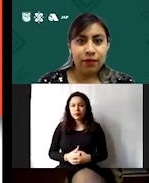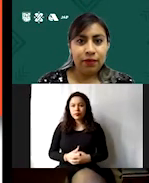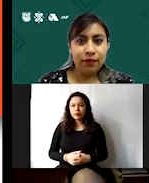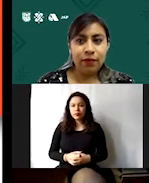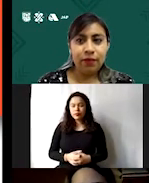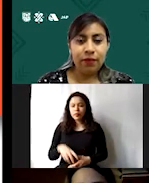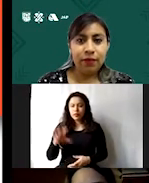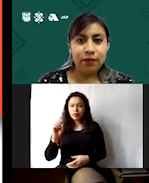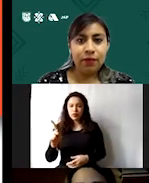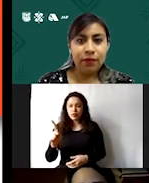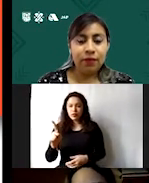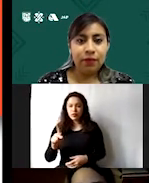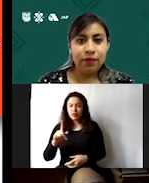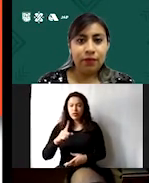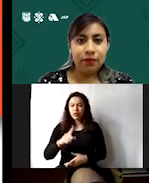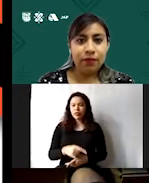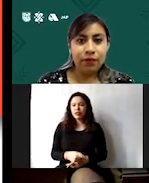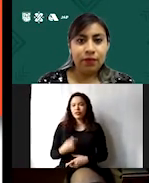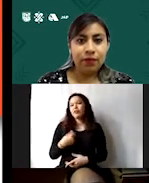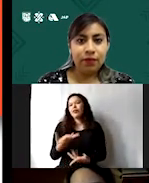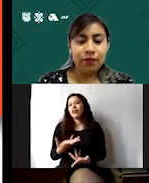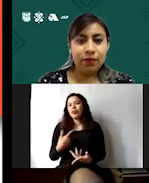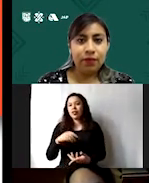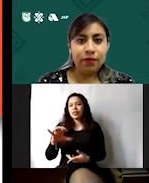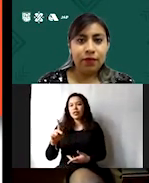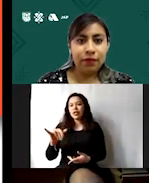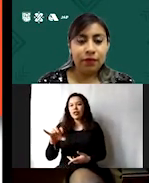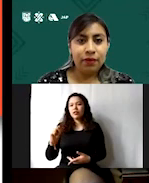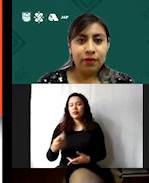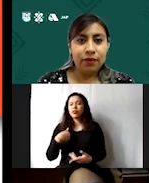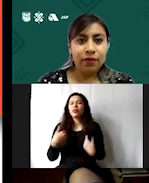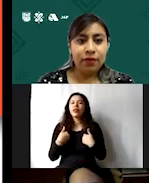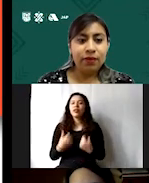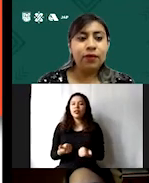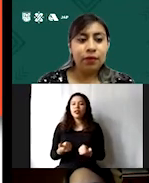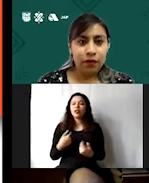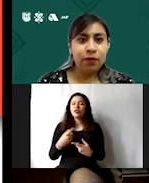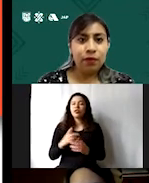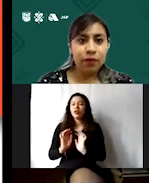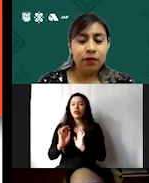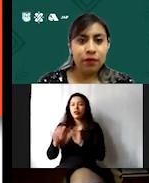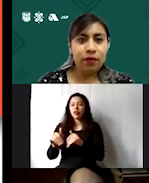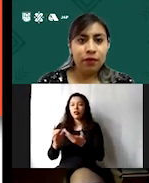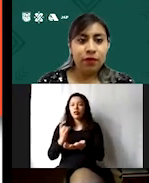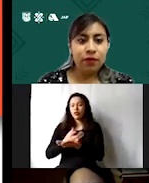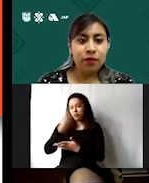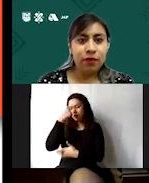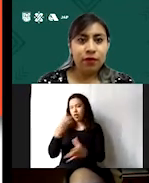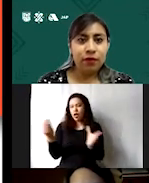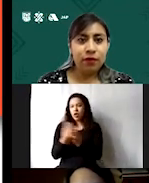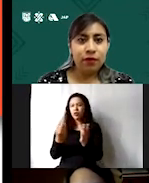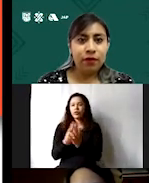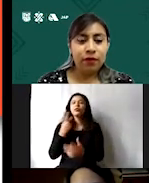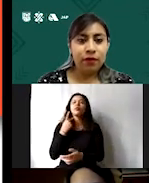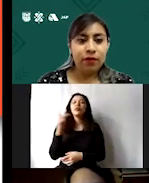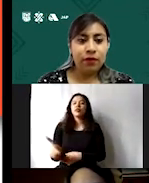Ok, pues sí estaría, o sea, porque yo en el CECAPIS, a lo que entendí, nada más me había inscrito al curso de políticas públicas.